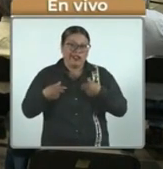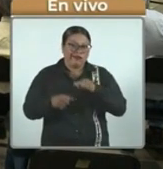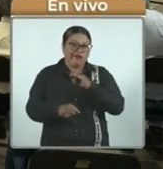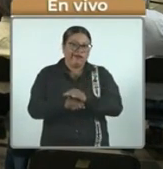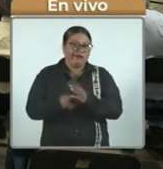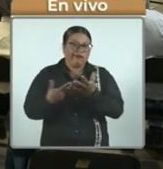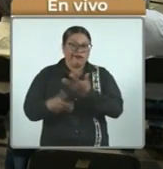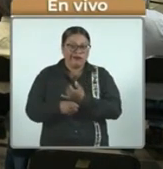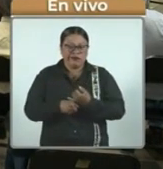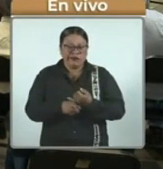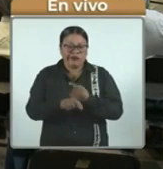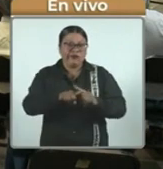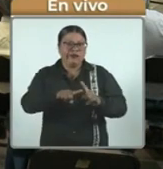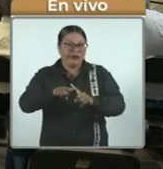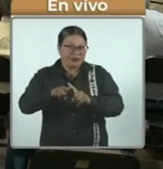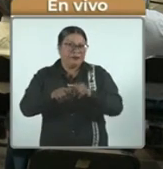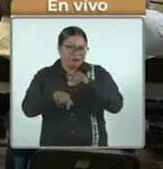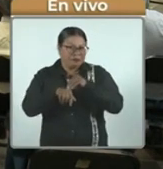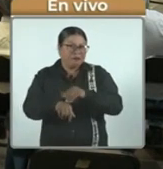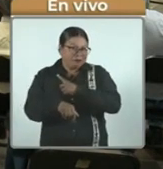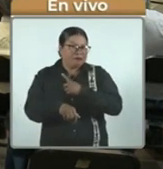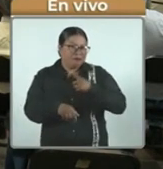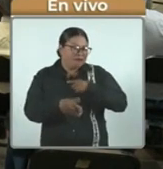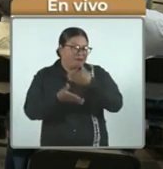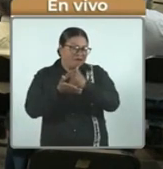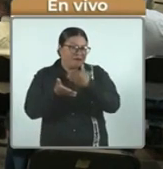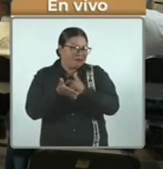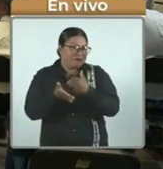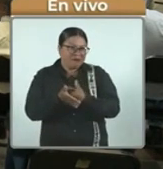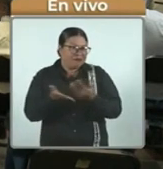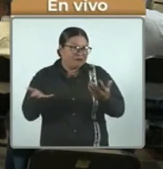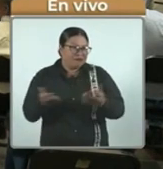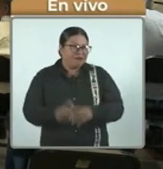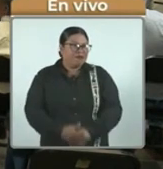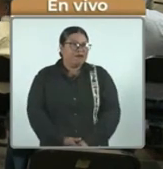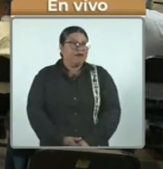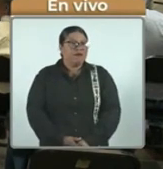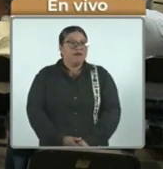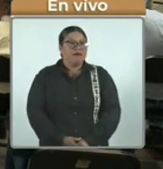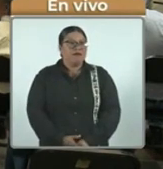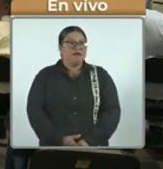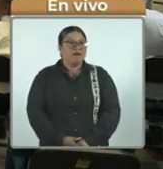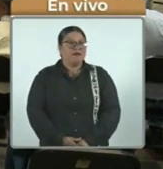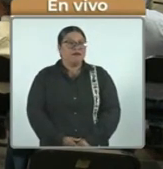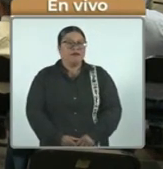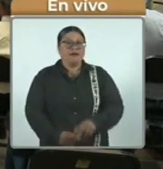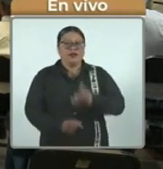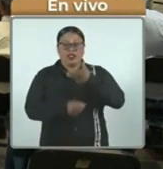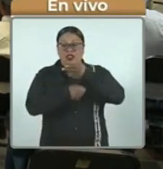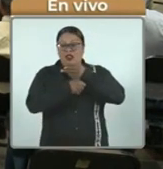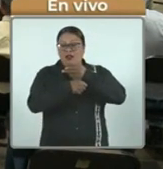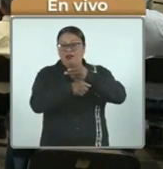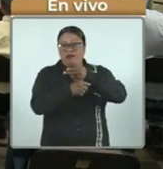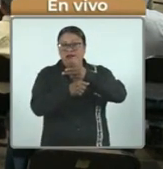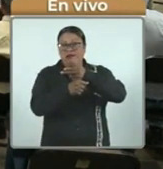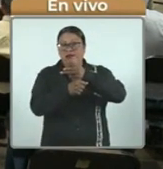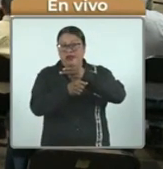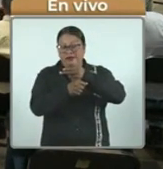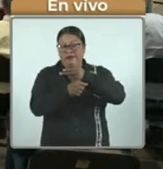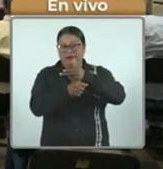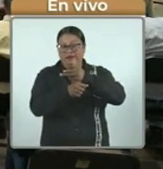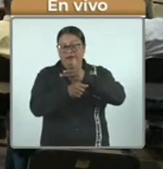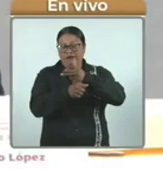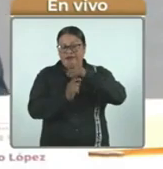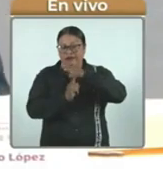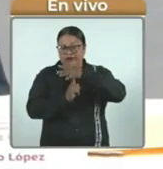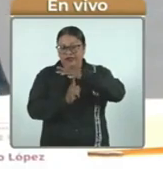procesos que se están siguiendo, ¿no? Entonces, no sé si había otra cual. Ah, bueno, los drones sí son de CIDI,